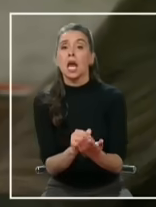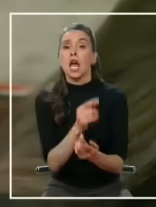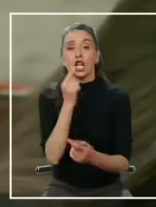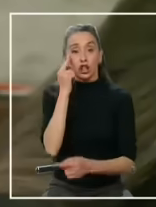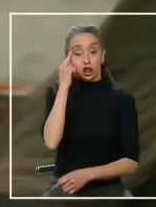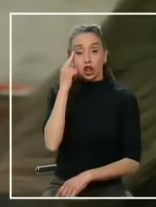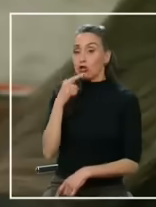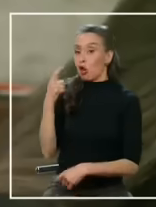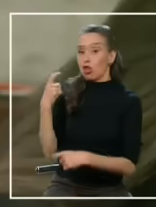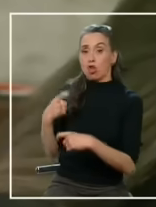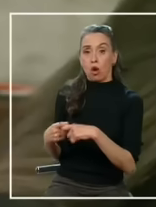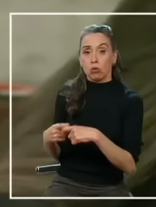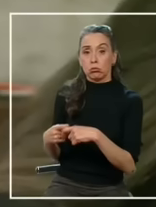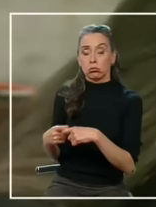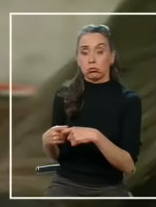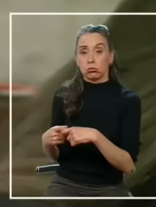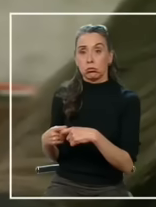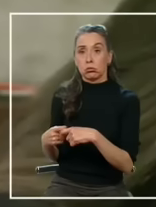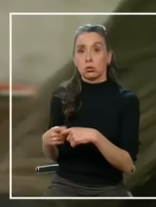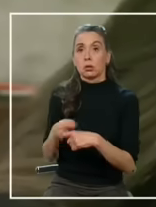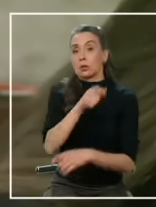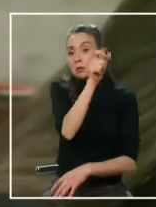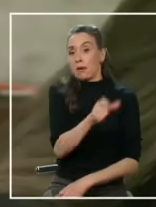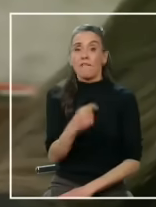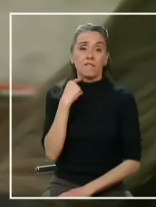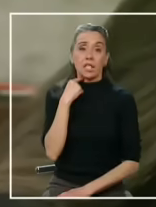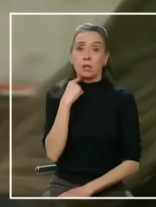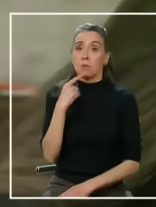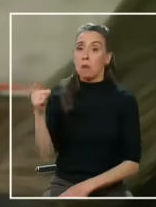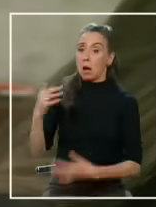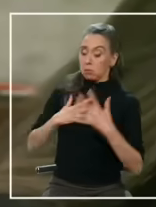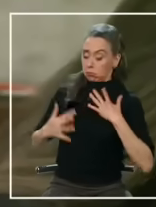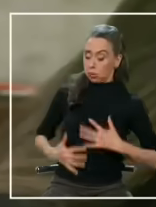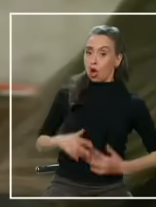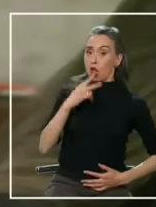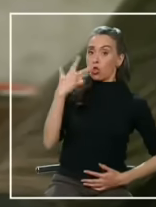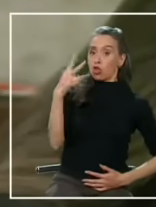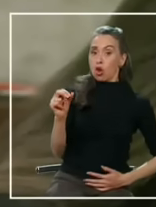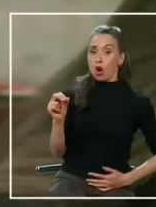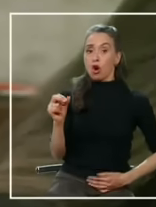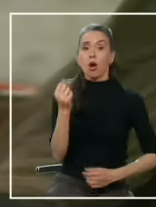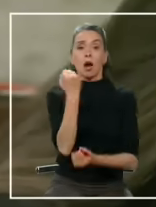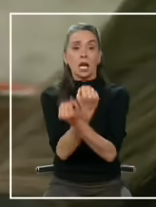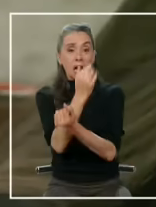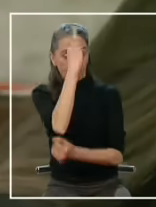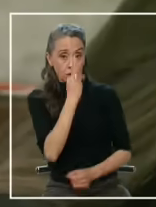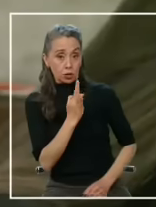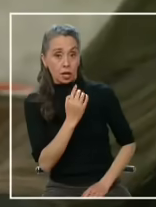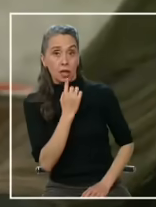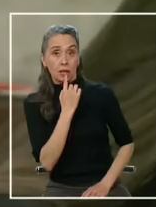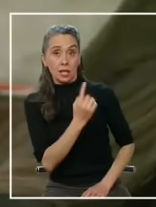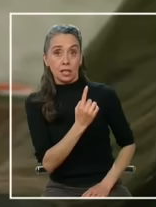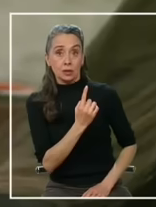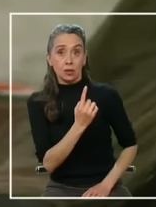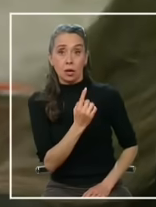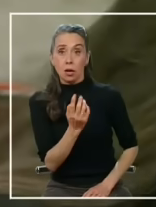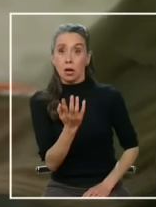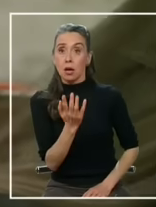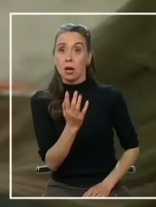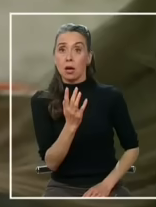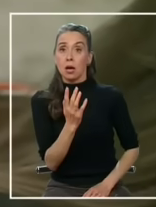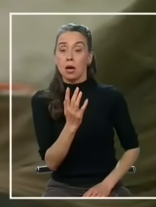negativa, ante la negativa de, en el fondo de la víctima que estaba siendo registrado, el funcionario de carabineros le habría hecho un gesto con las